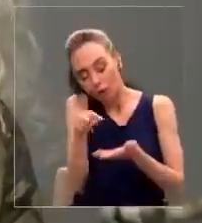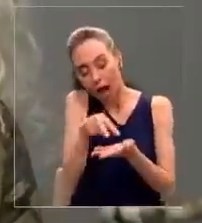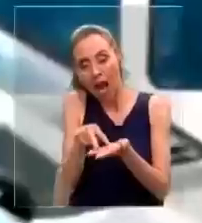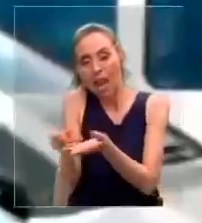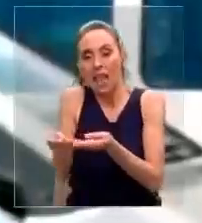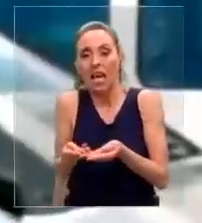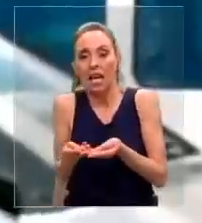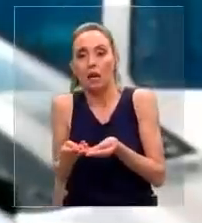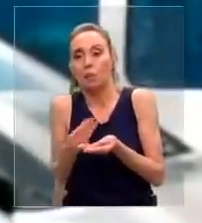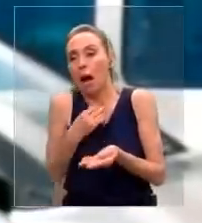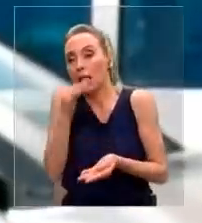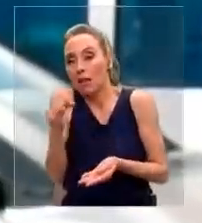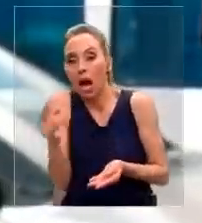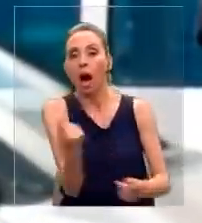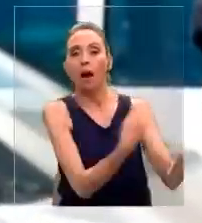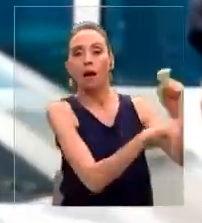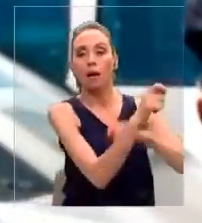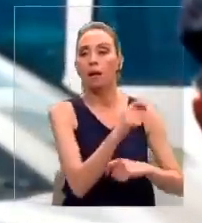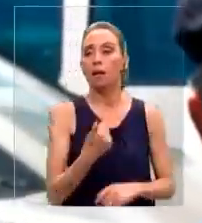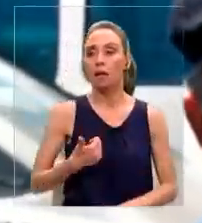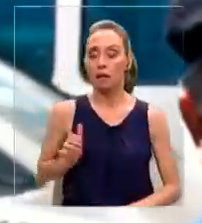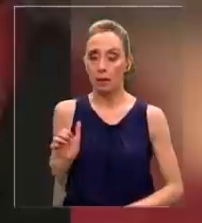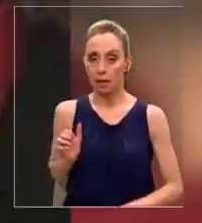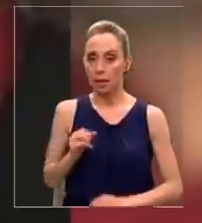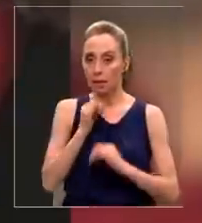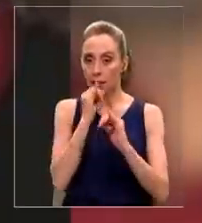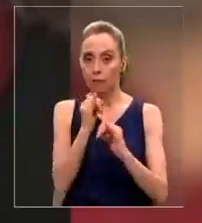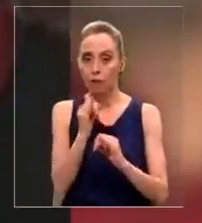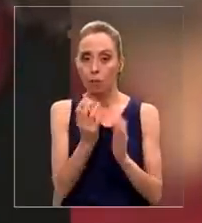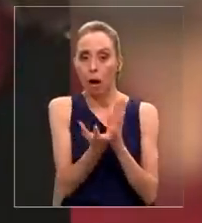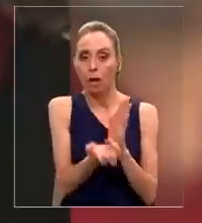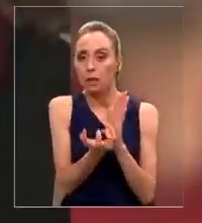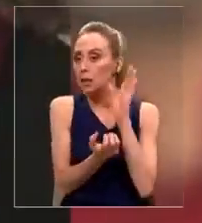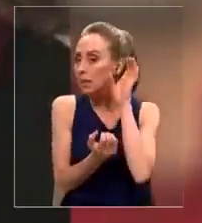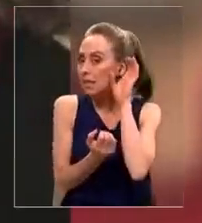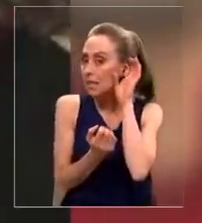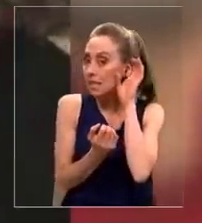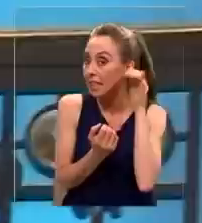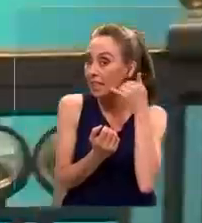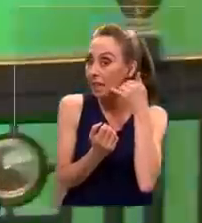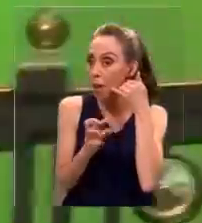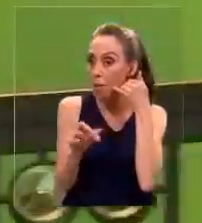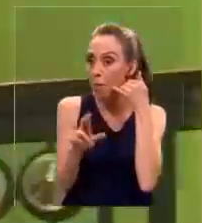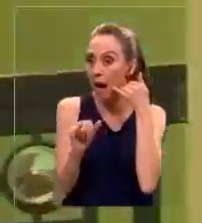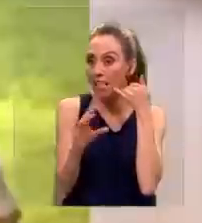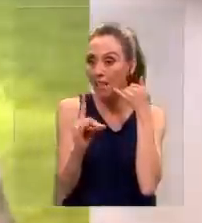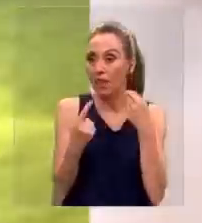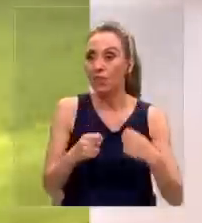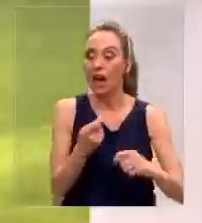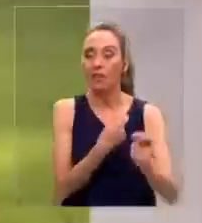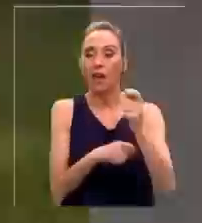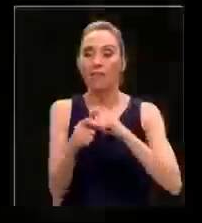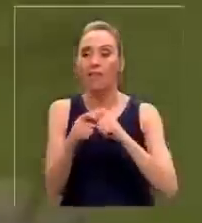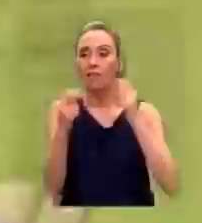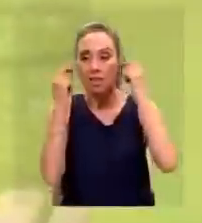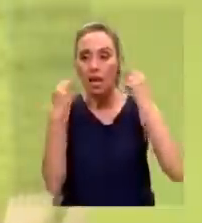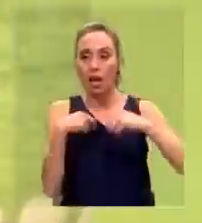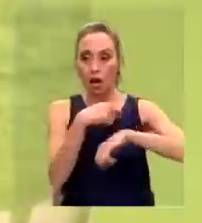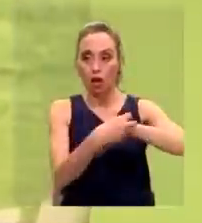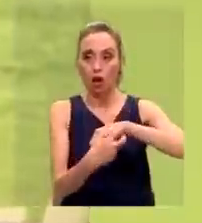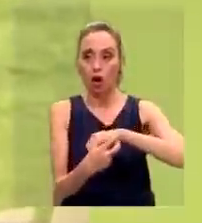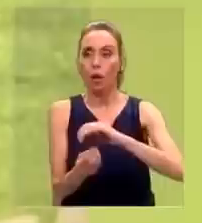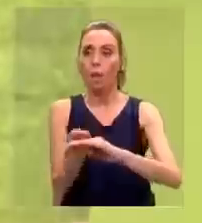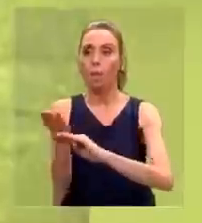traen. Los policías informan de una escucha telefónica en la que Paribet intenta vender una joya y le